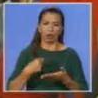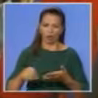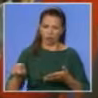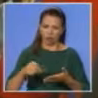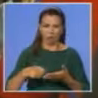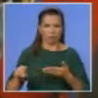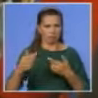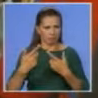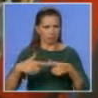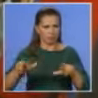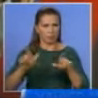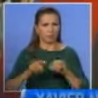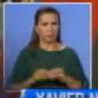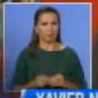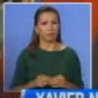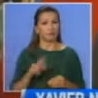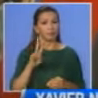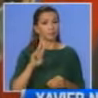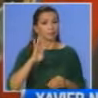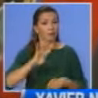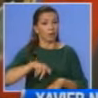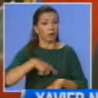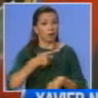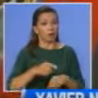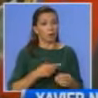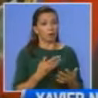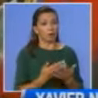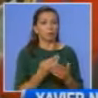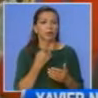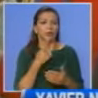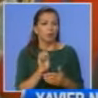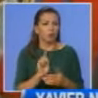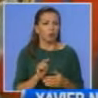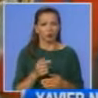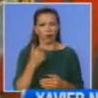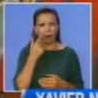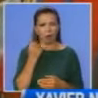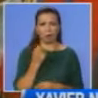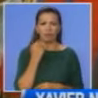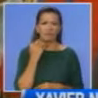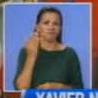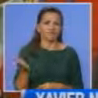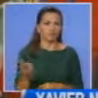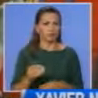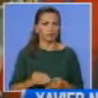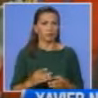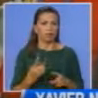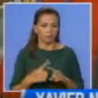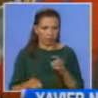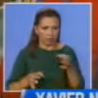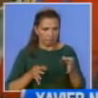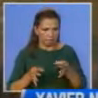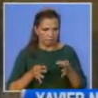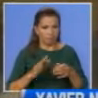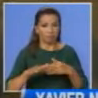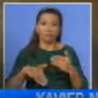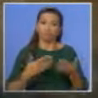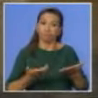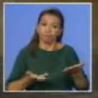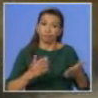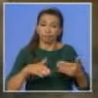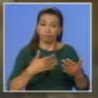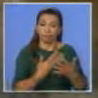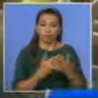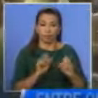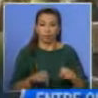24 horas por un supuesto delito de desacato que, reitero, no ha ocurrido, pero que ha quedado una instrucción abierta por presiones. Y así se va